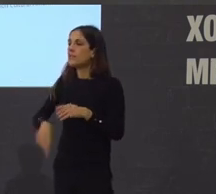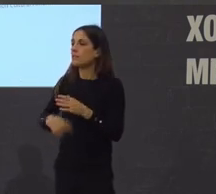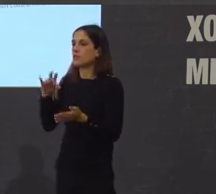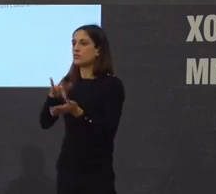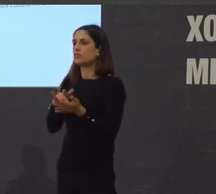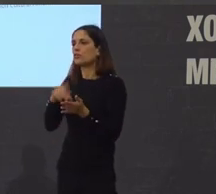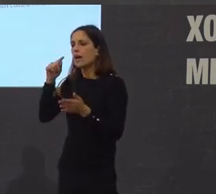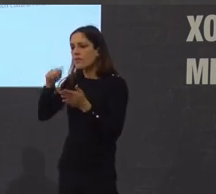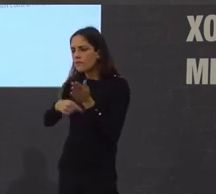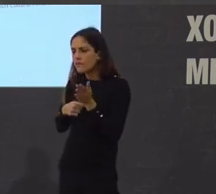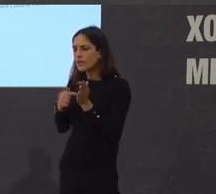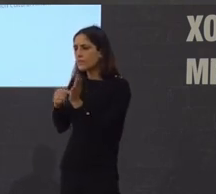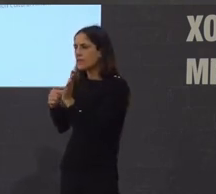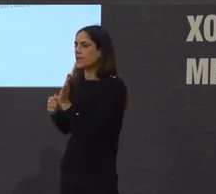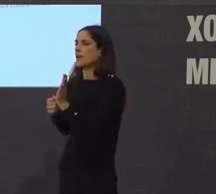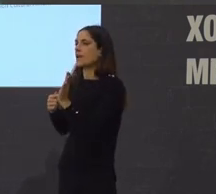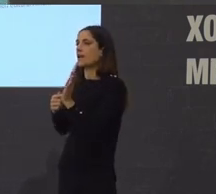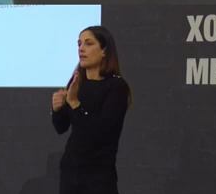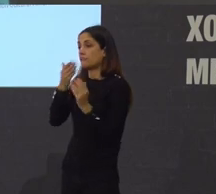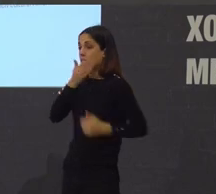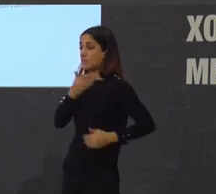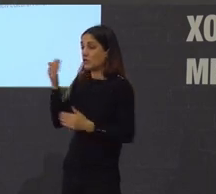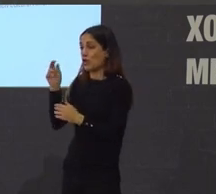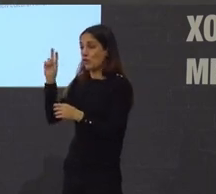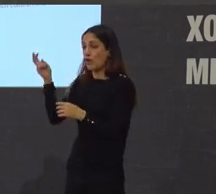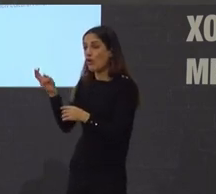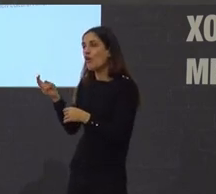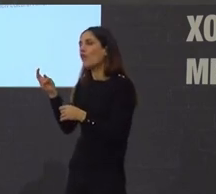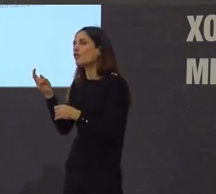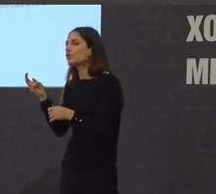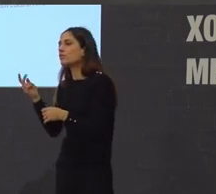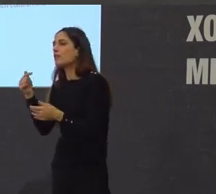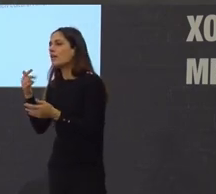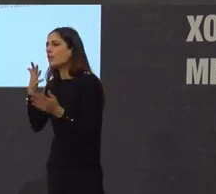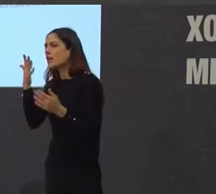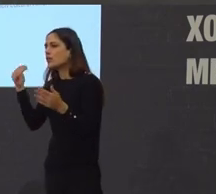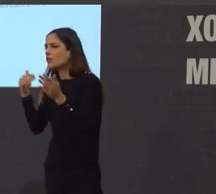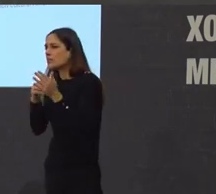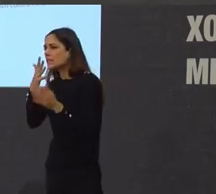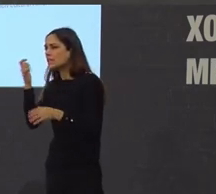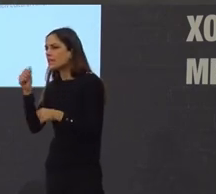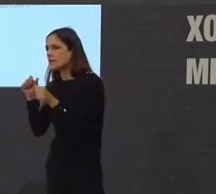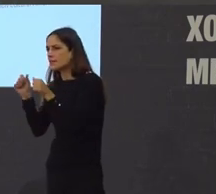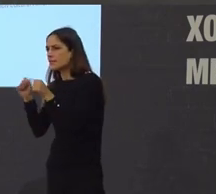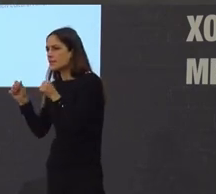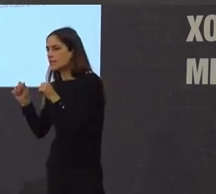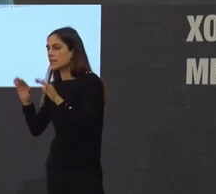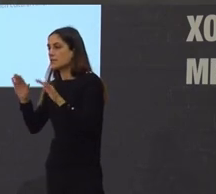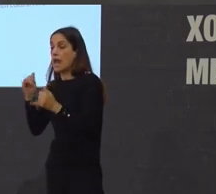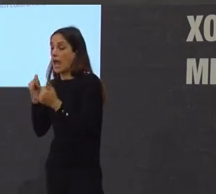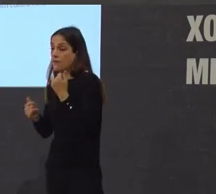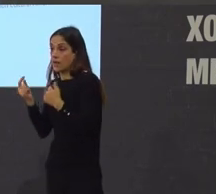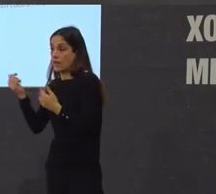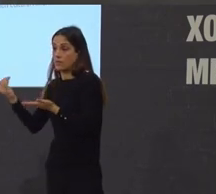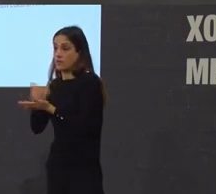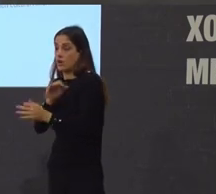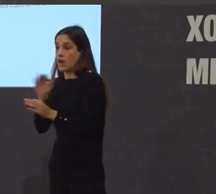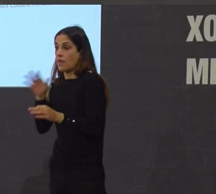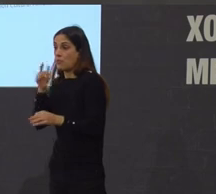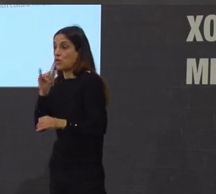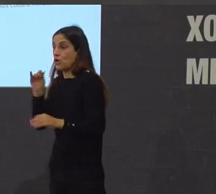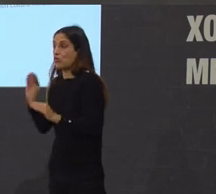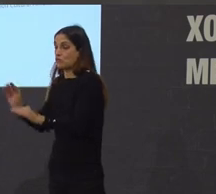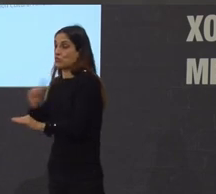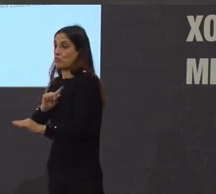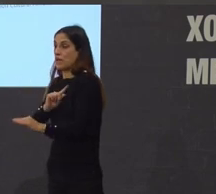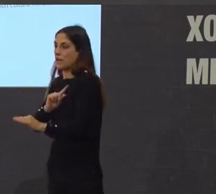pesetas que no llegaron a cobrar porque éste tenía un fijo militar y si moverse verdad para que no se pudiera hacer otro integrante fue ese tal va